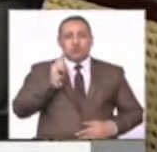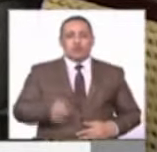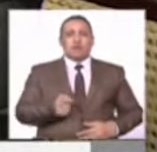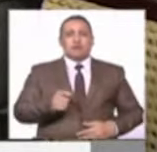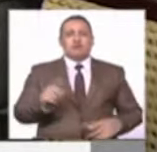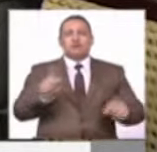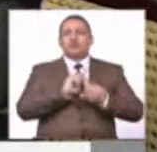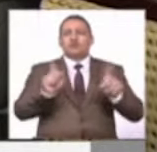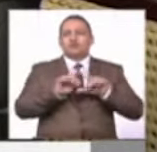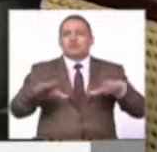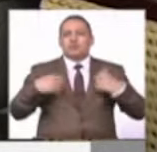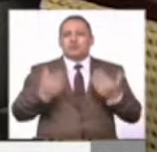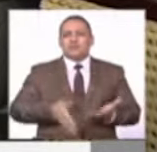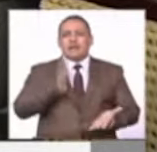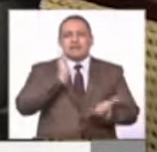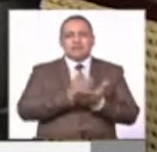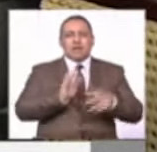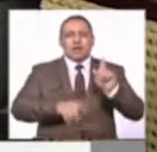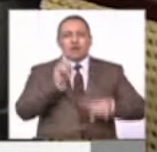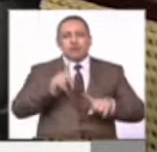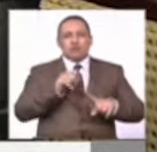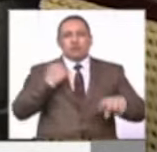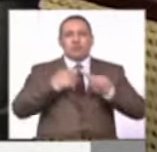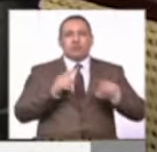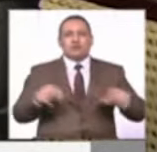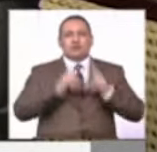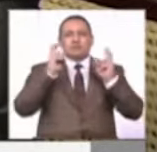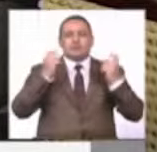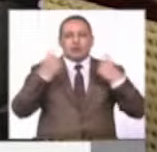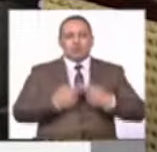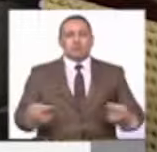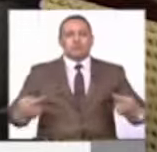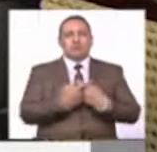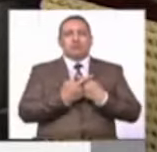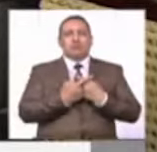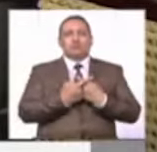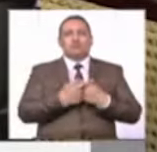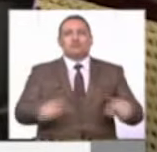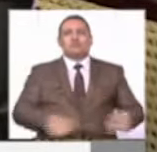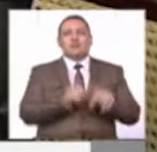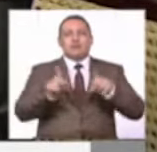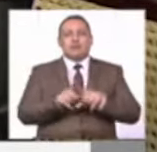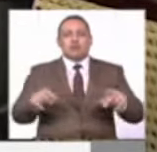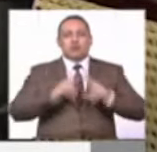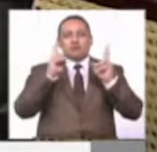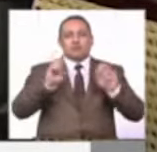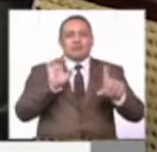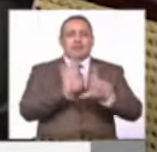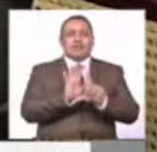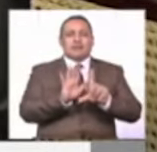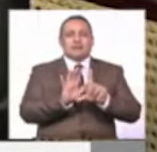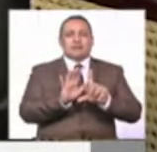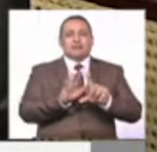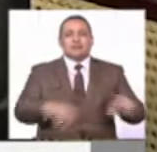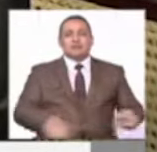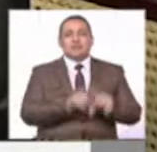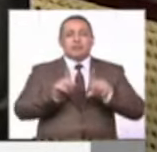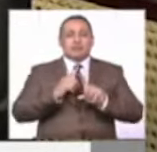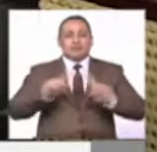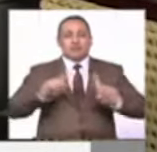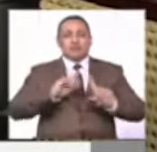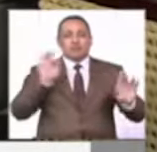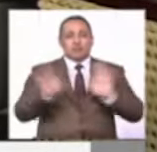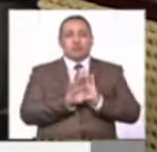no es pasible de sanción alguna por causa de la discrepancia con su criterio jurisdic de lo